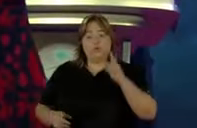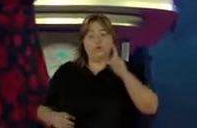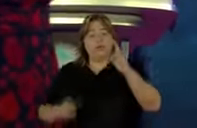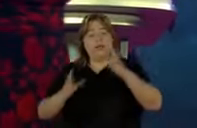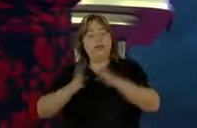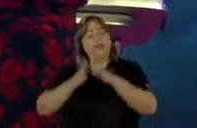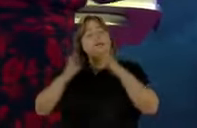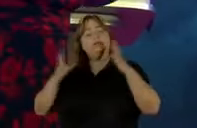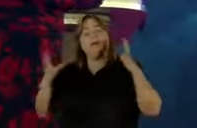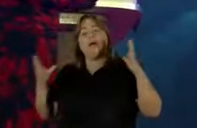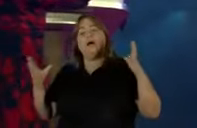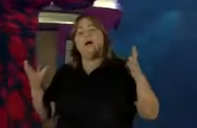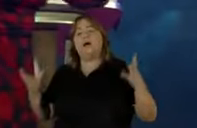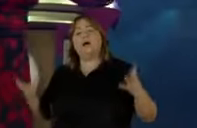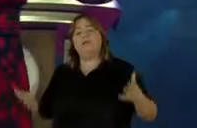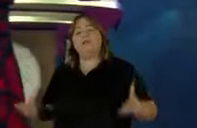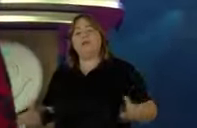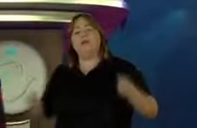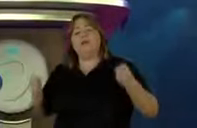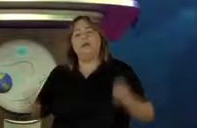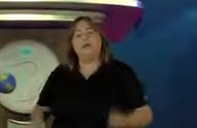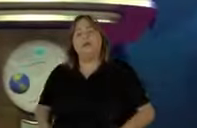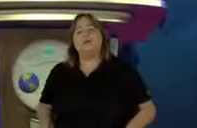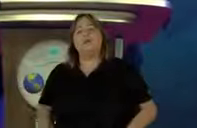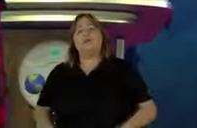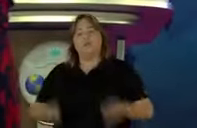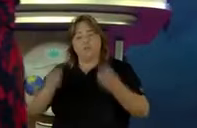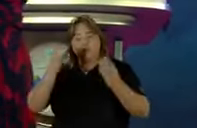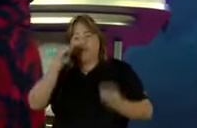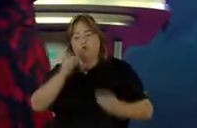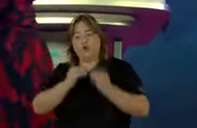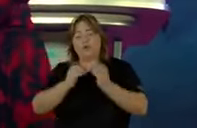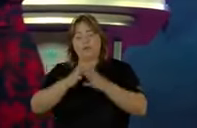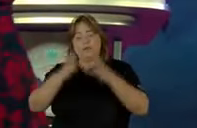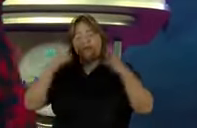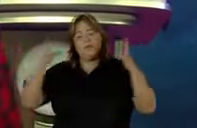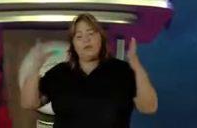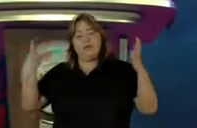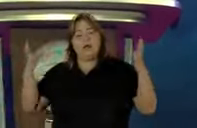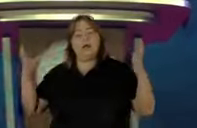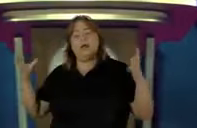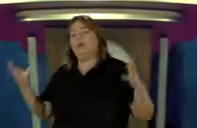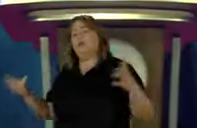Tú eres grande. Alguien más. Venga, no hay por qué estar solo.